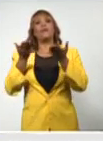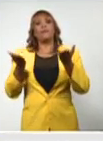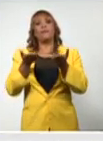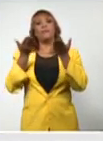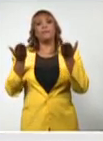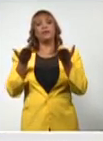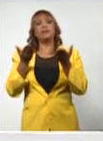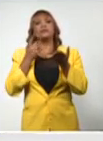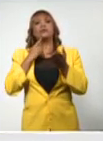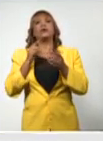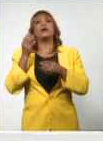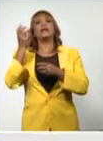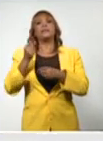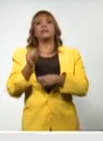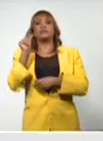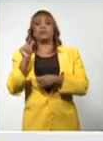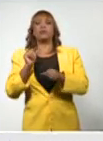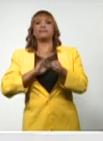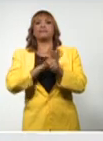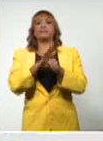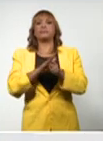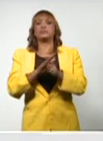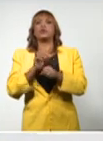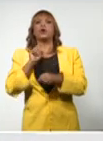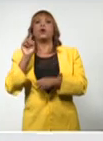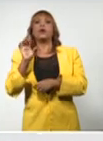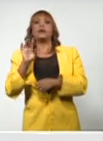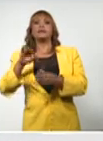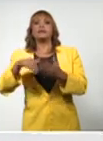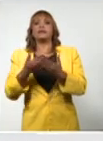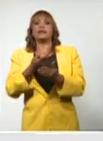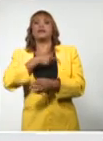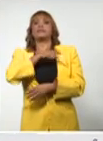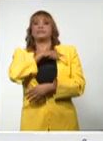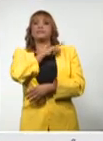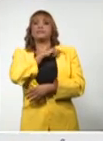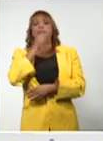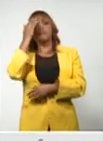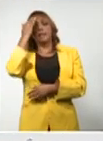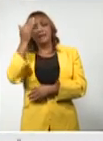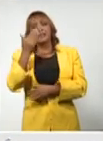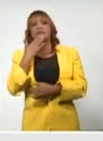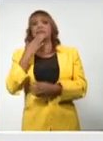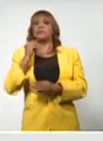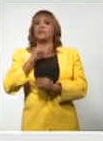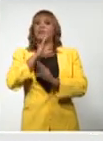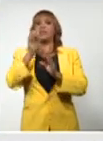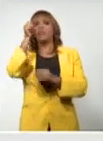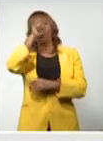los últimos 15 días, fundamentalmente. Bueno, muchas gracias y buen domingo para todos. El